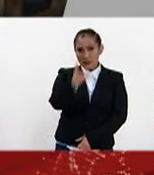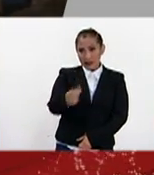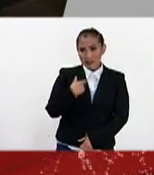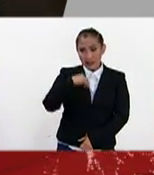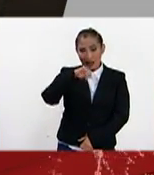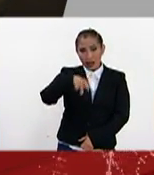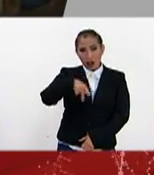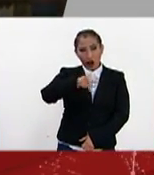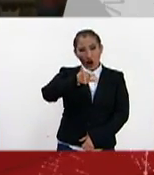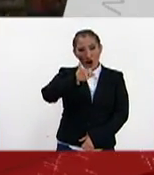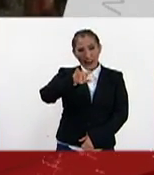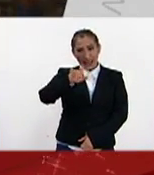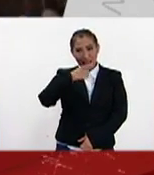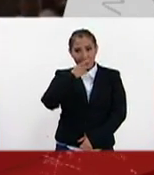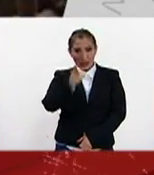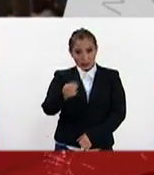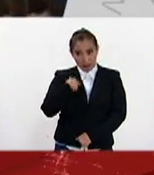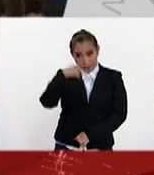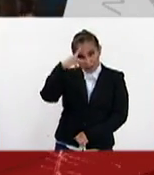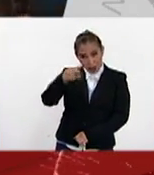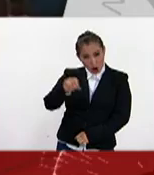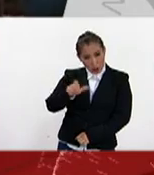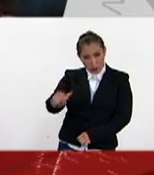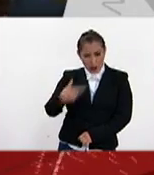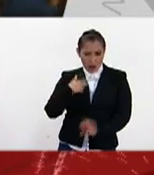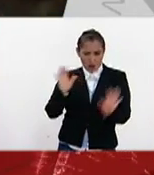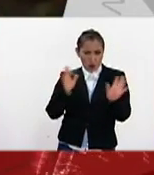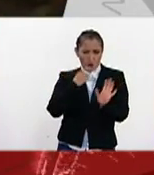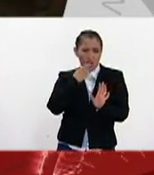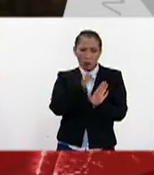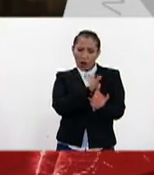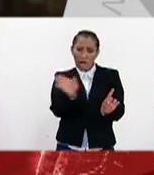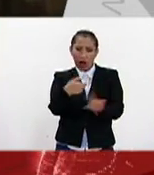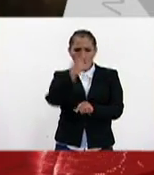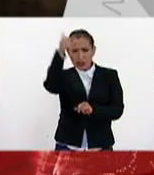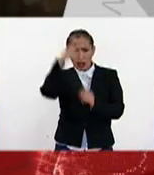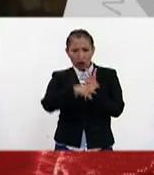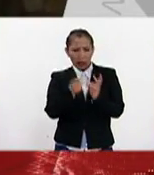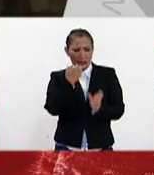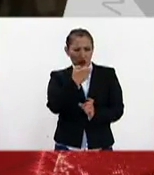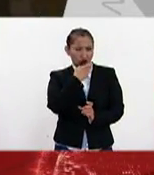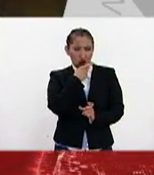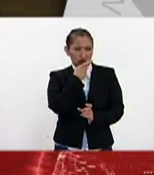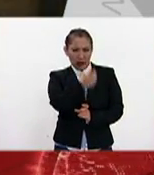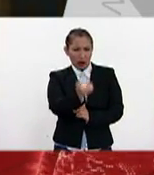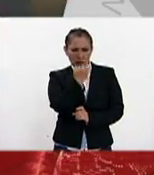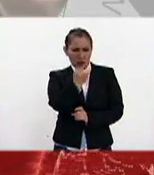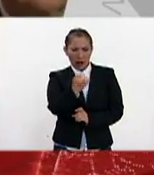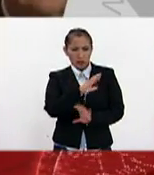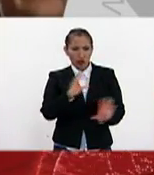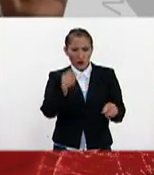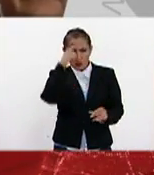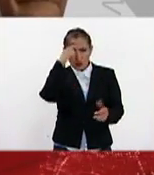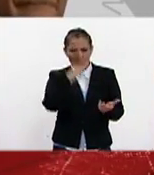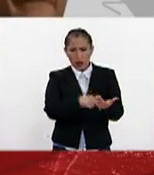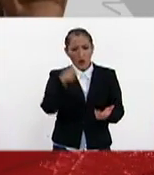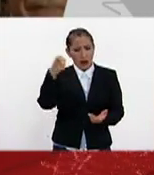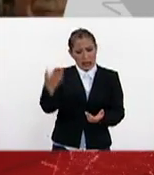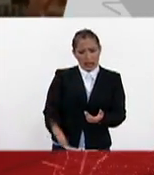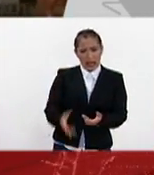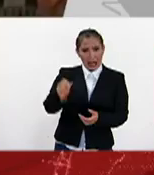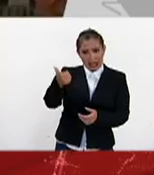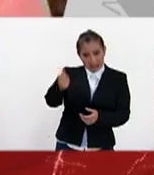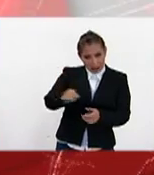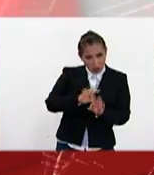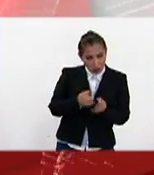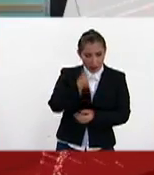John Kelly jamás quiso decir que México no pagaría por el muro. No, él no dijo eso. Bueno, no creo. Él no lo dijo